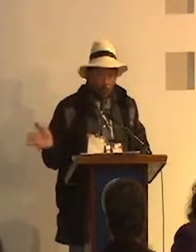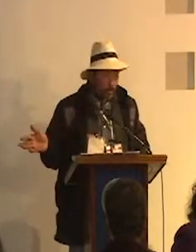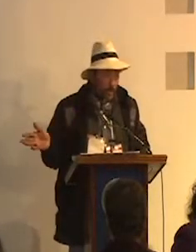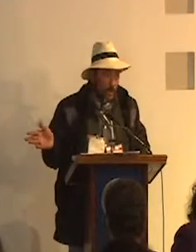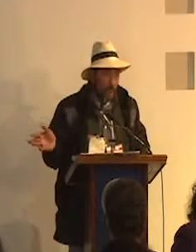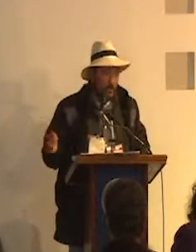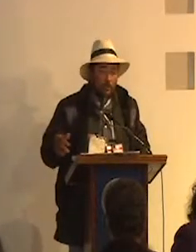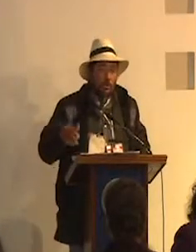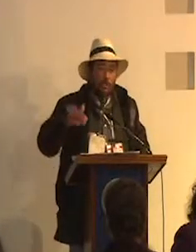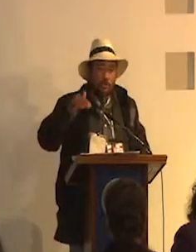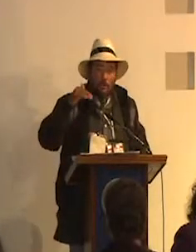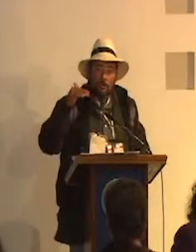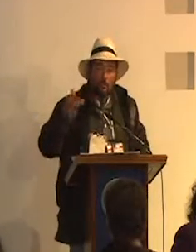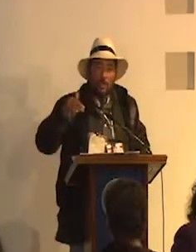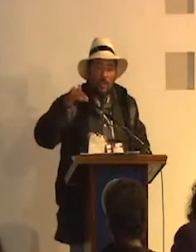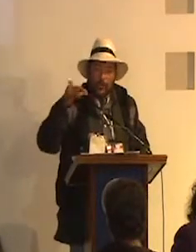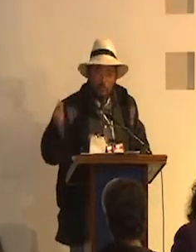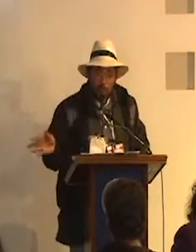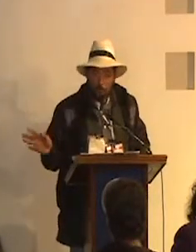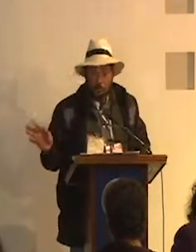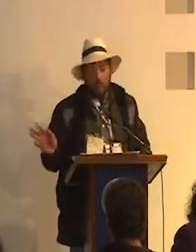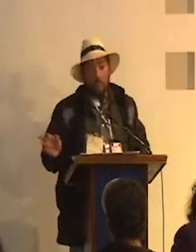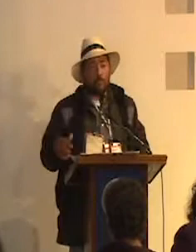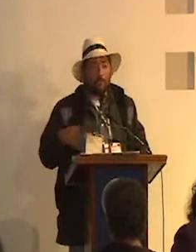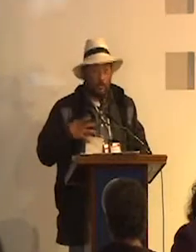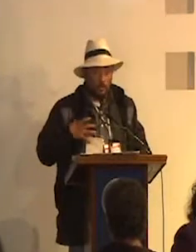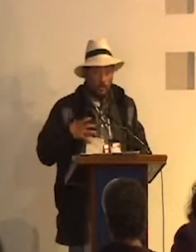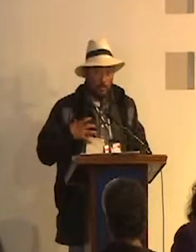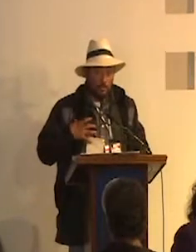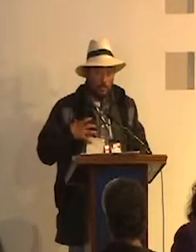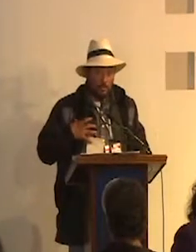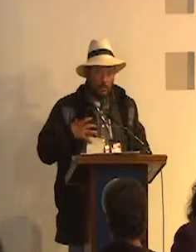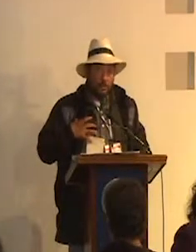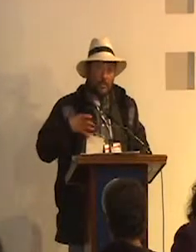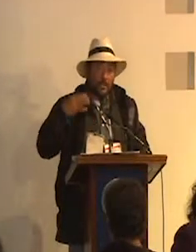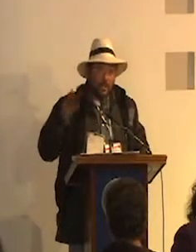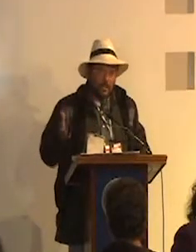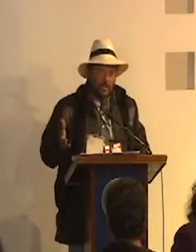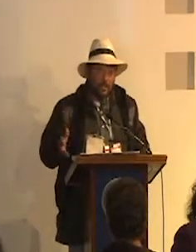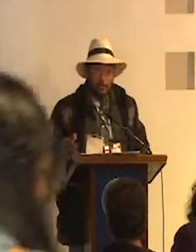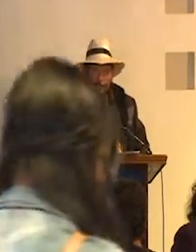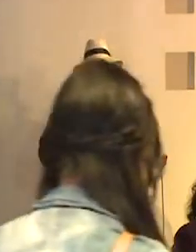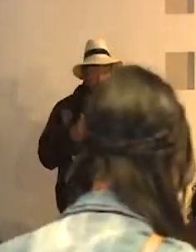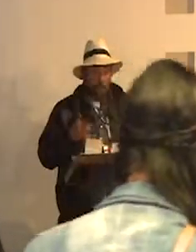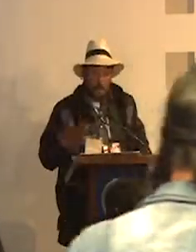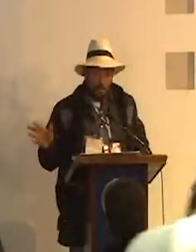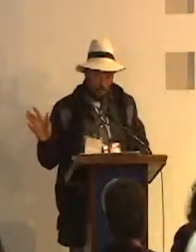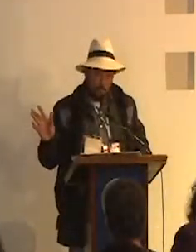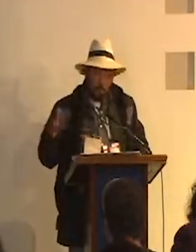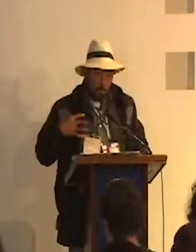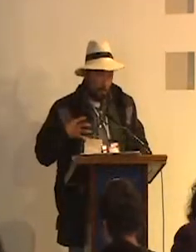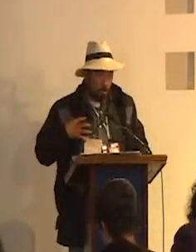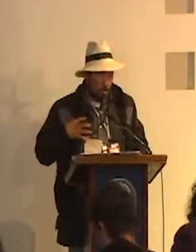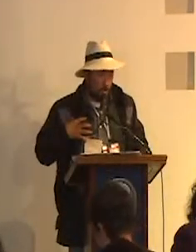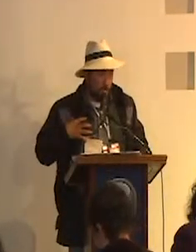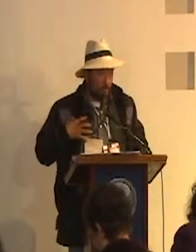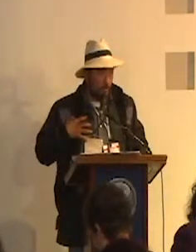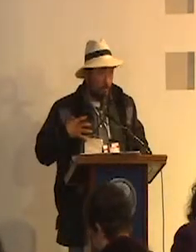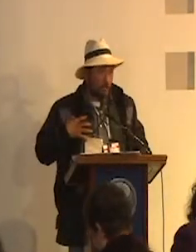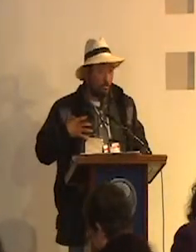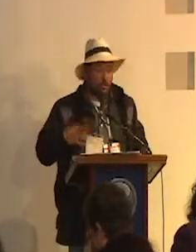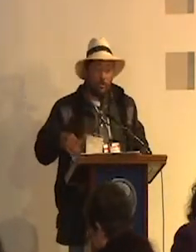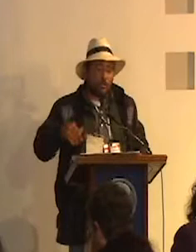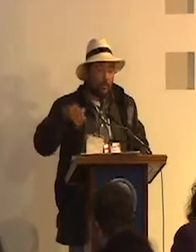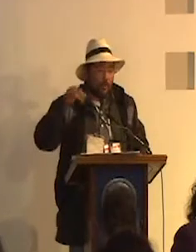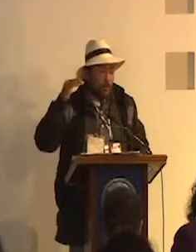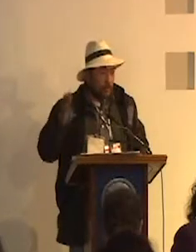mesas, esos supuestos líderes, no hacen sino engañar al pueblo colombiano, a la población de nosotros. Porque se quieren líderes, pero no son nada. Para mí no son